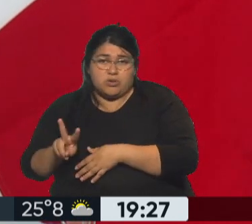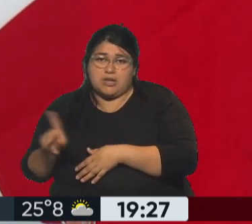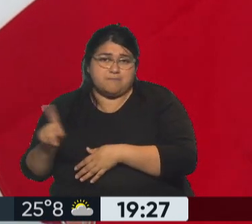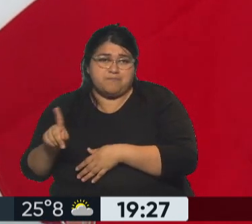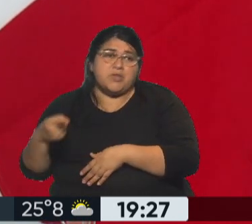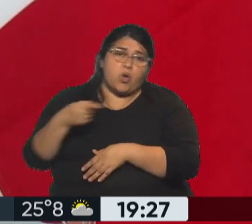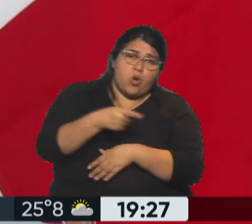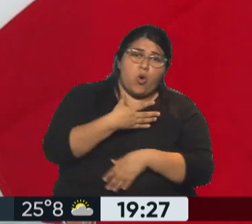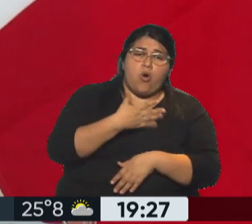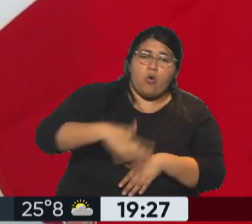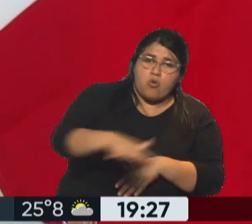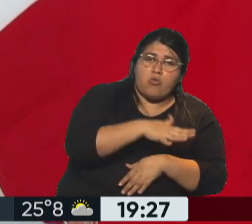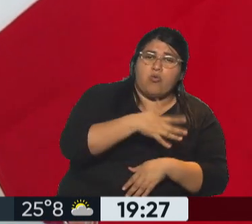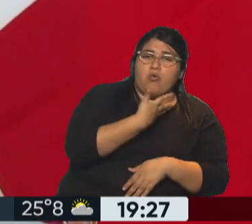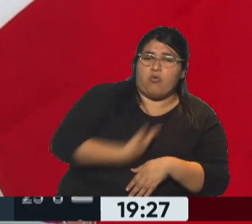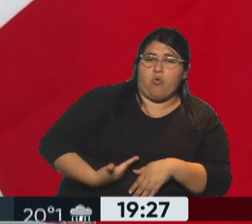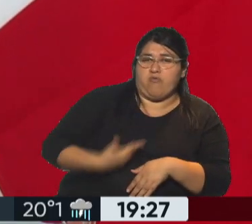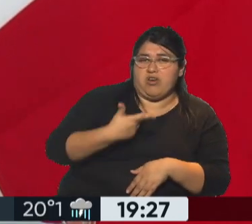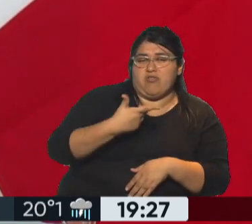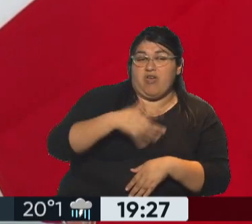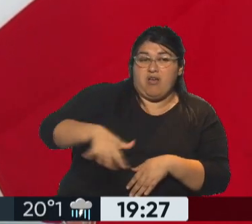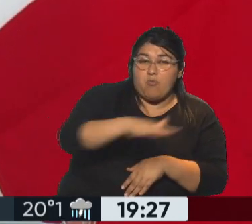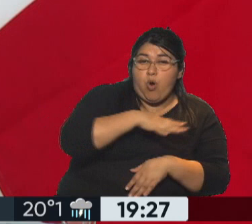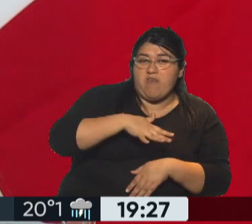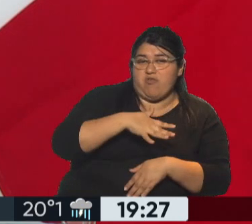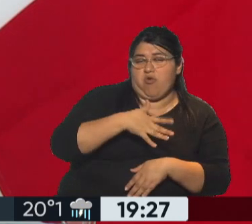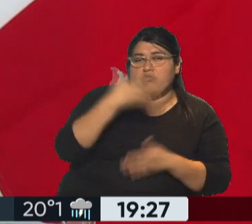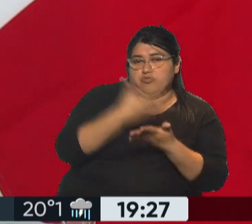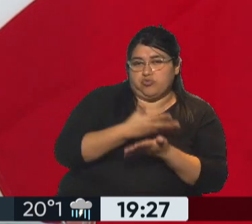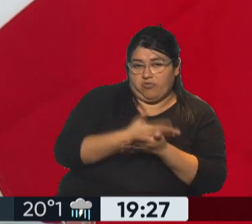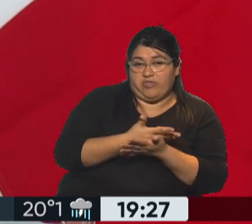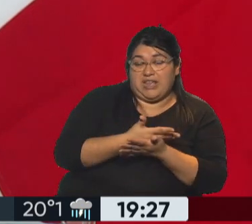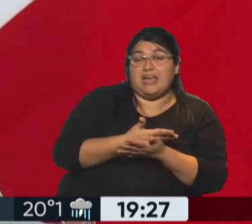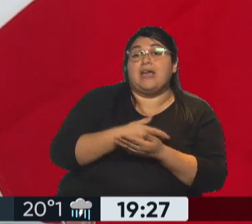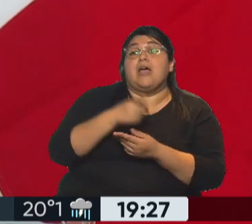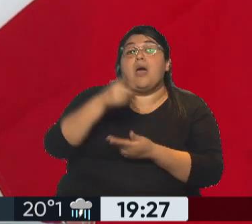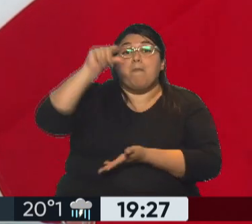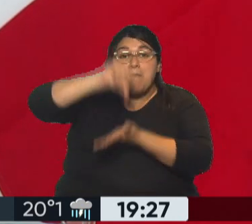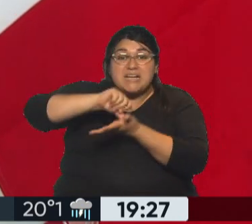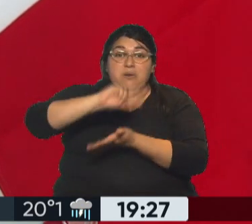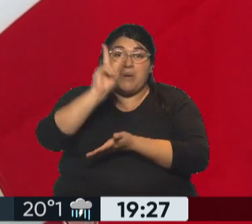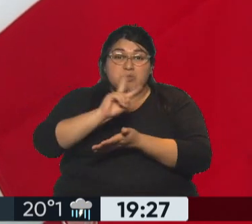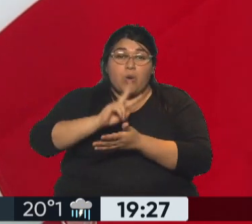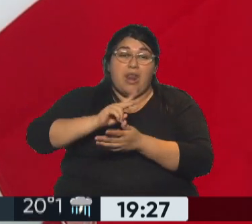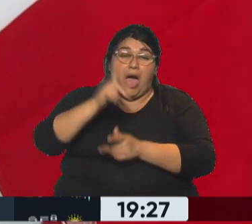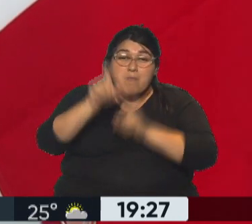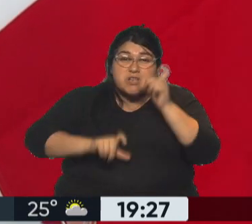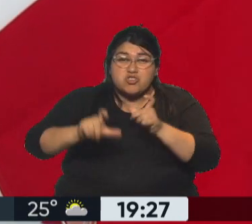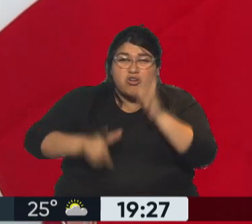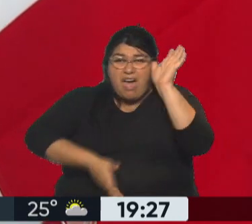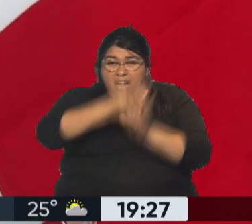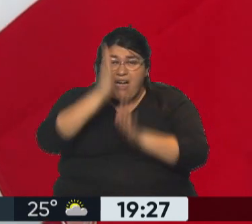de emigrantes que tiene Venezuela tiene que ver con el hecho de que las condiciones de vida allí se hicieron muy difíciles